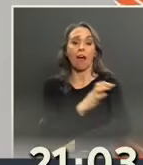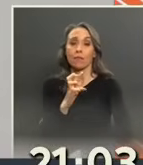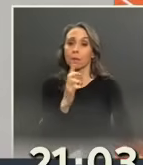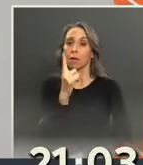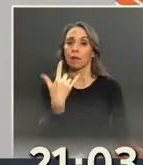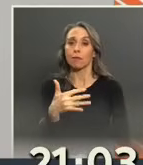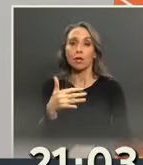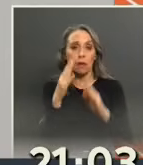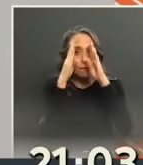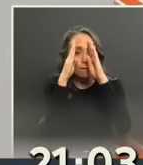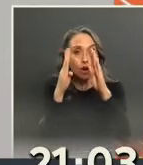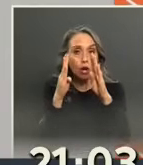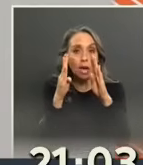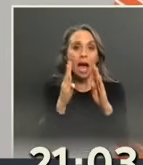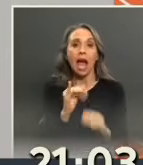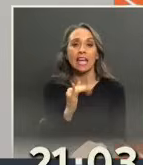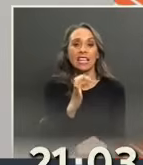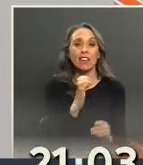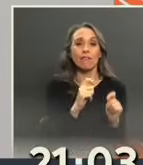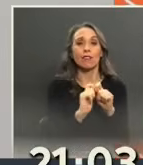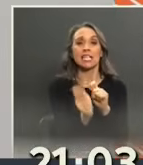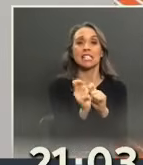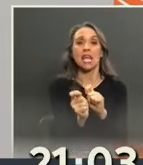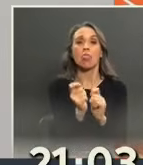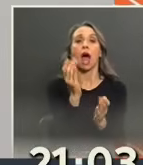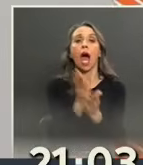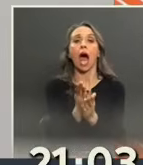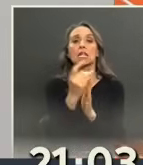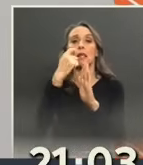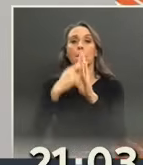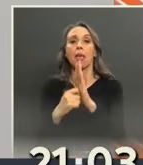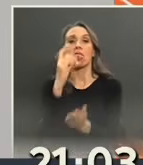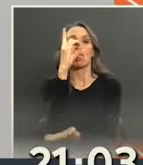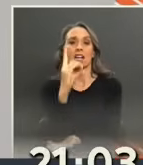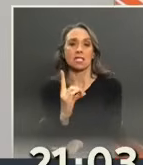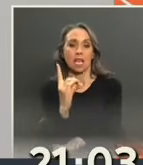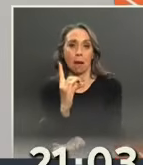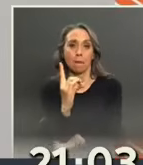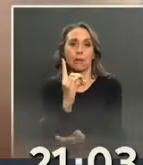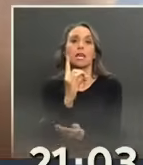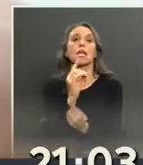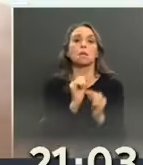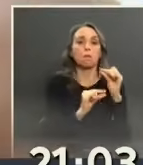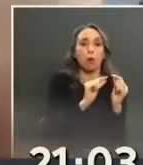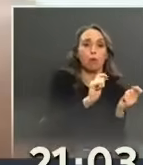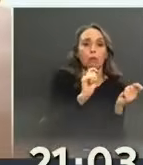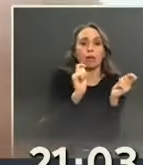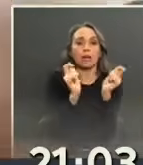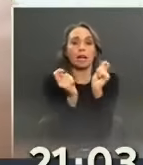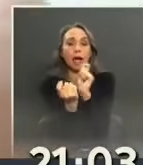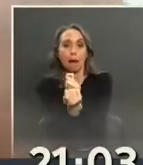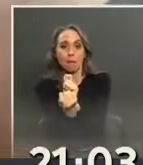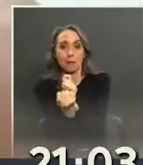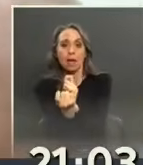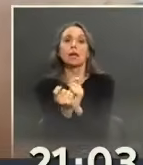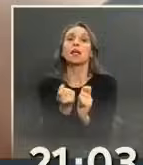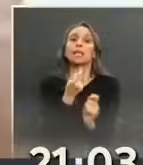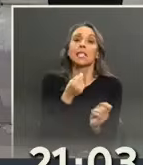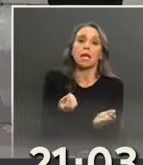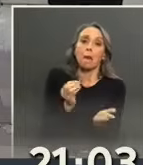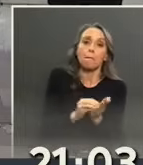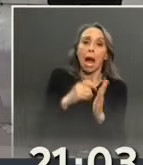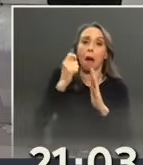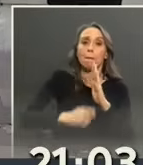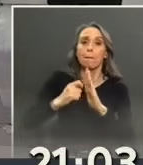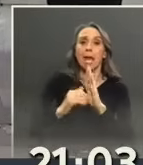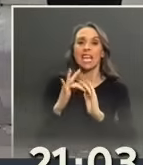nos focalicemos en extender el IFE hasta diciembre y eso ir mezclándolo en una transición. Propuesta para extender el IFE que el gobierno